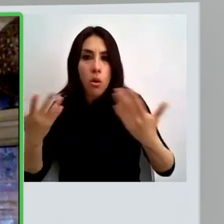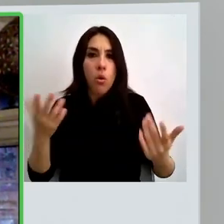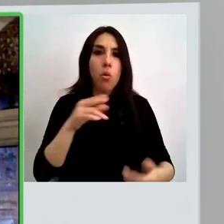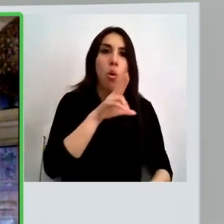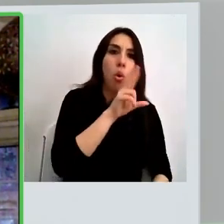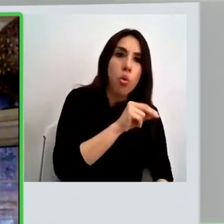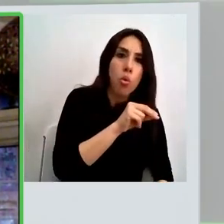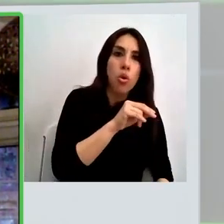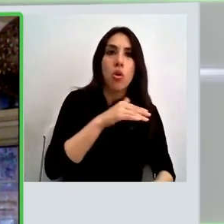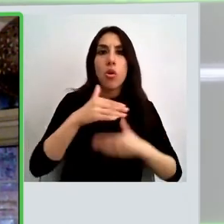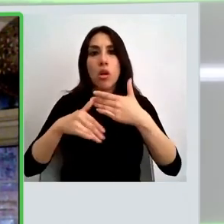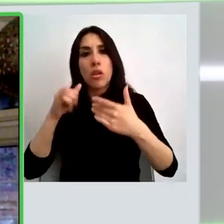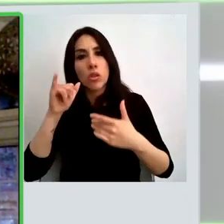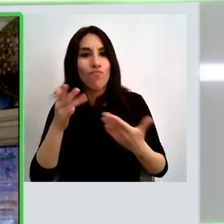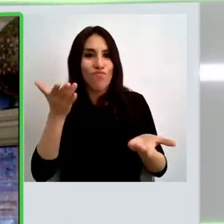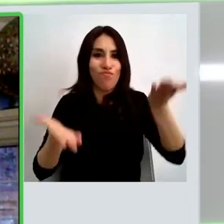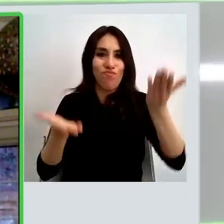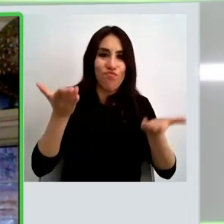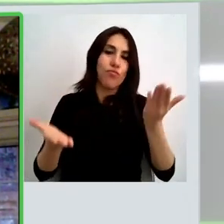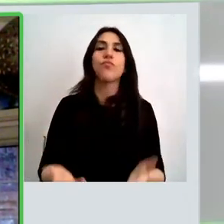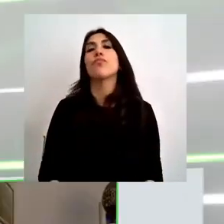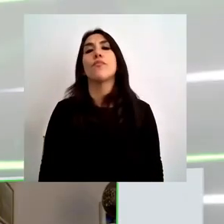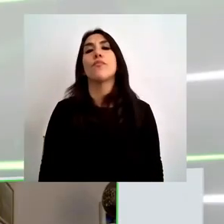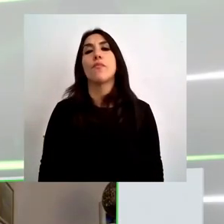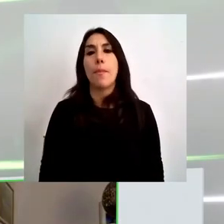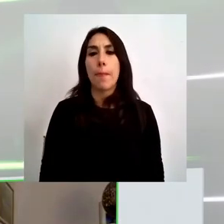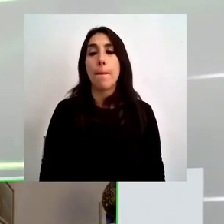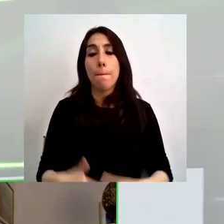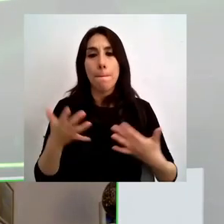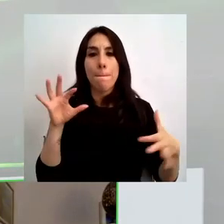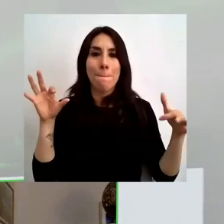para que sean una cara de cambio